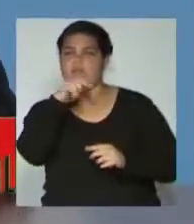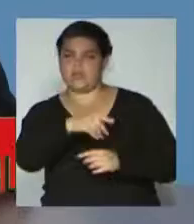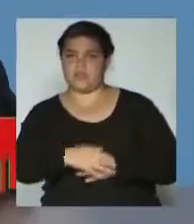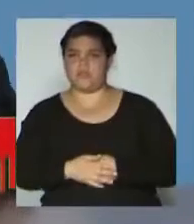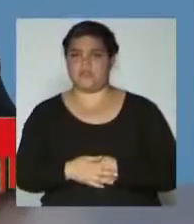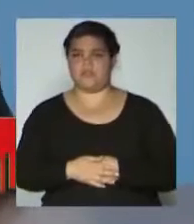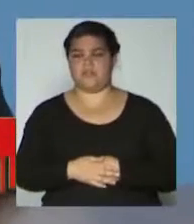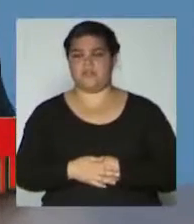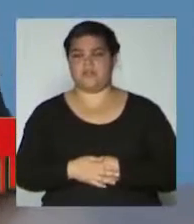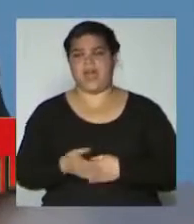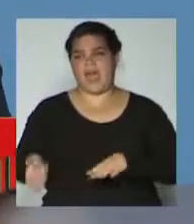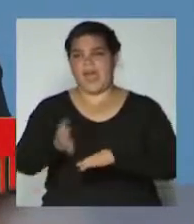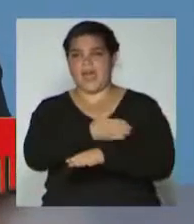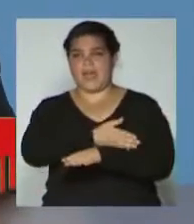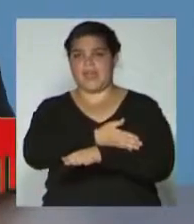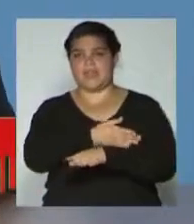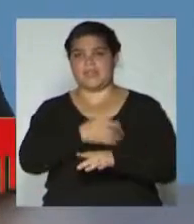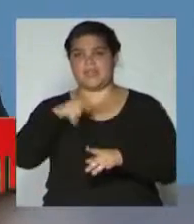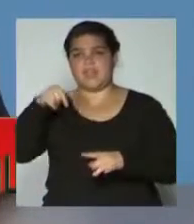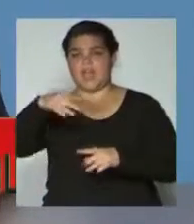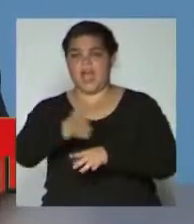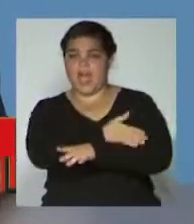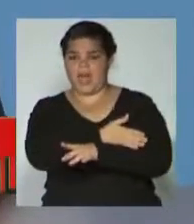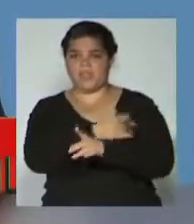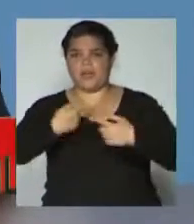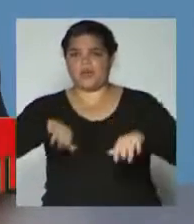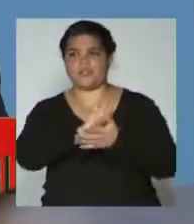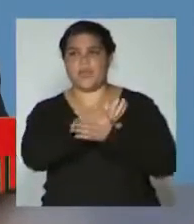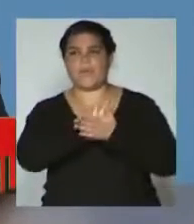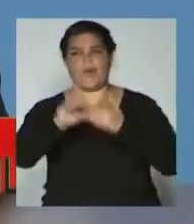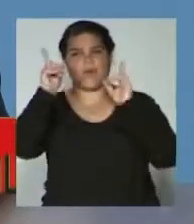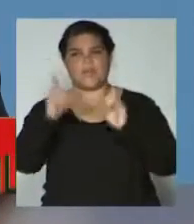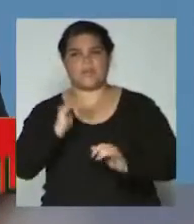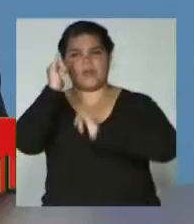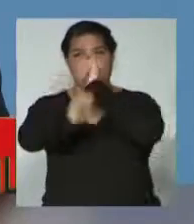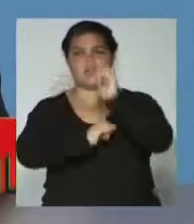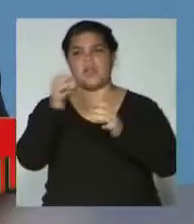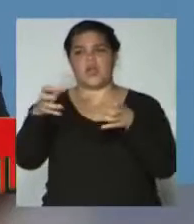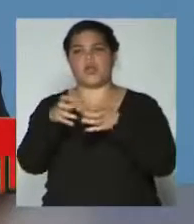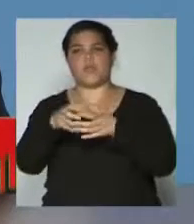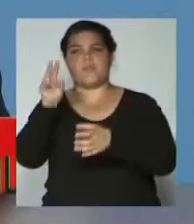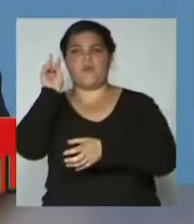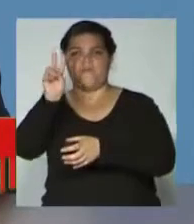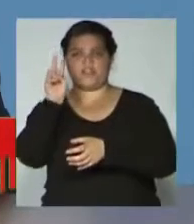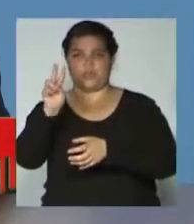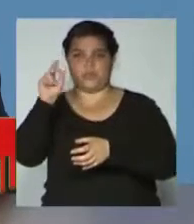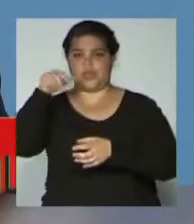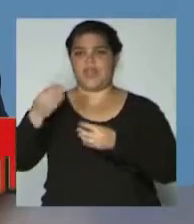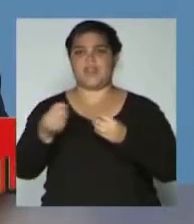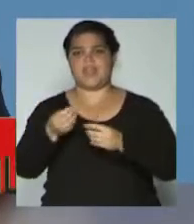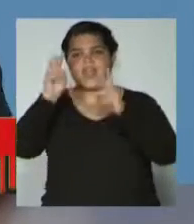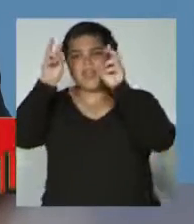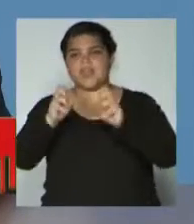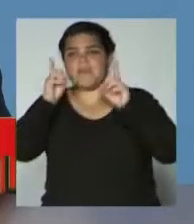de que entramos en el periodo de veda, van a haber novedades importantes desde el Frente para la Victoria respecto a este tema en